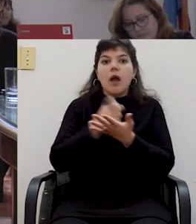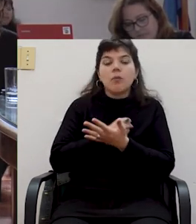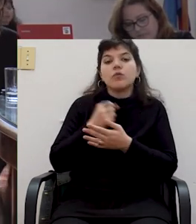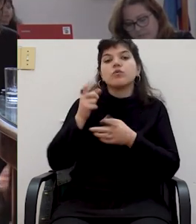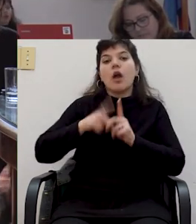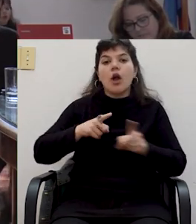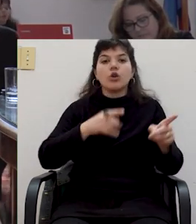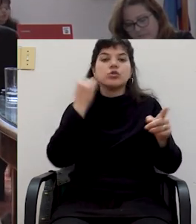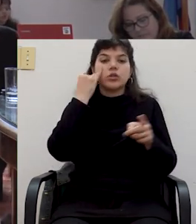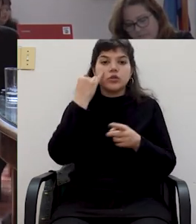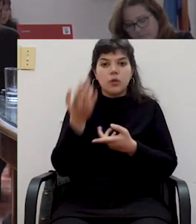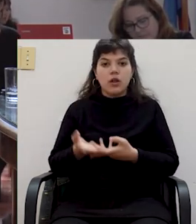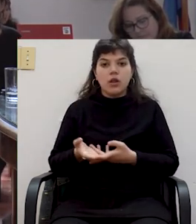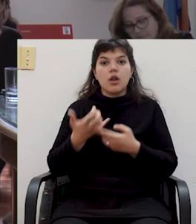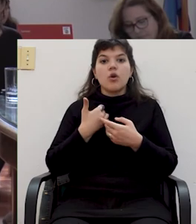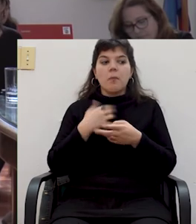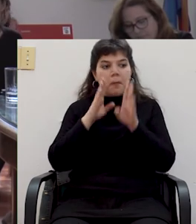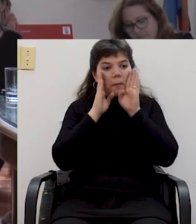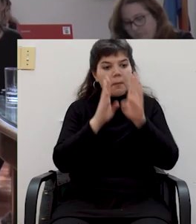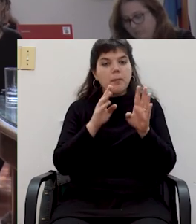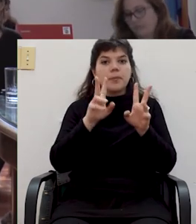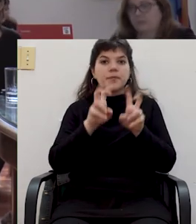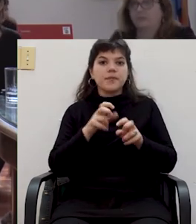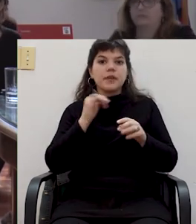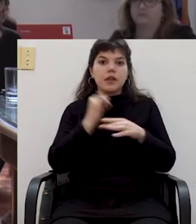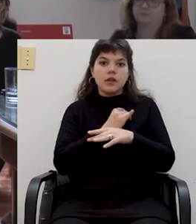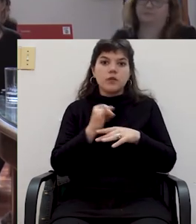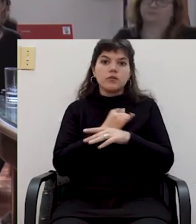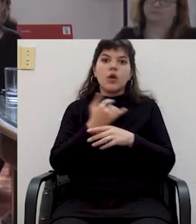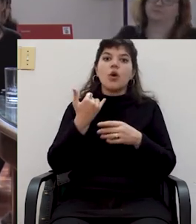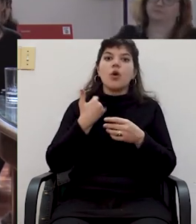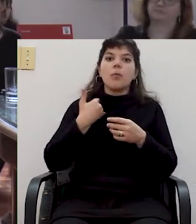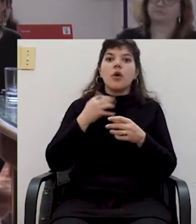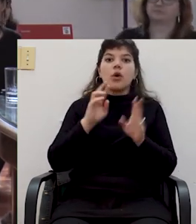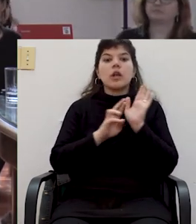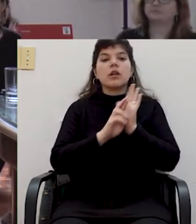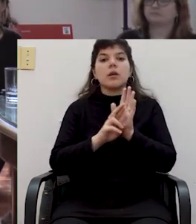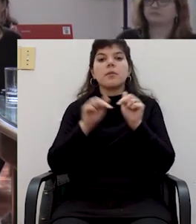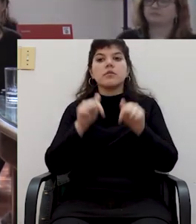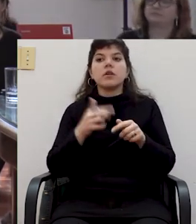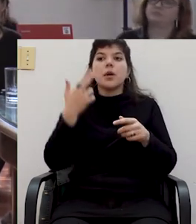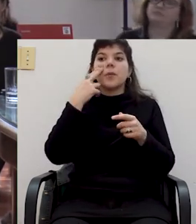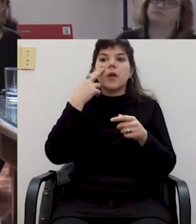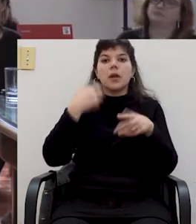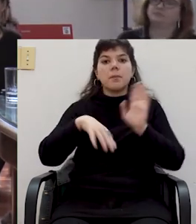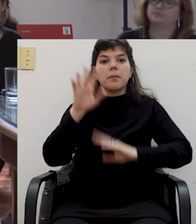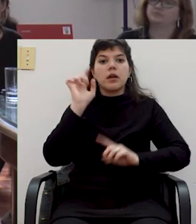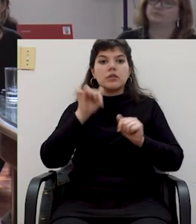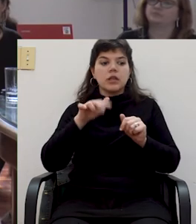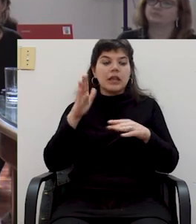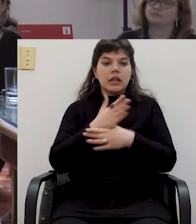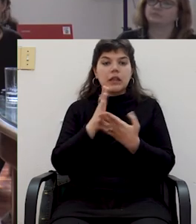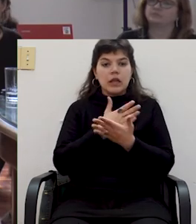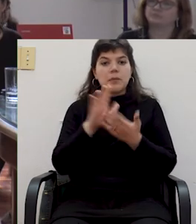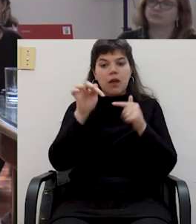sexual? ¿Cómo atender el tema en la institución, bajadas operativas? ¿No se centran las principales problemáticas vinculadas al acoso y a la discriminación en lo de la